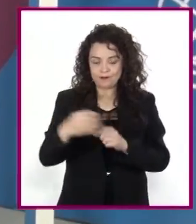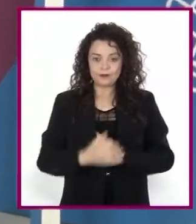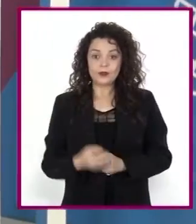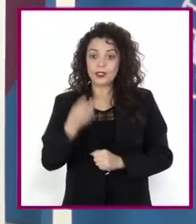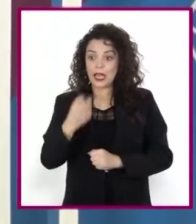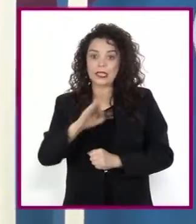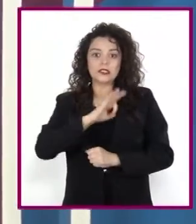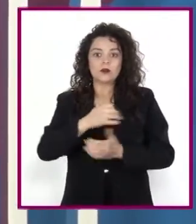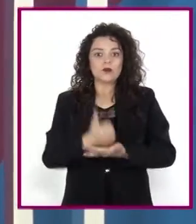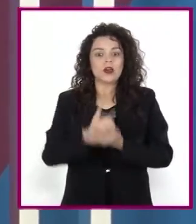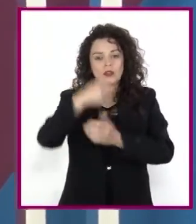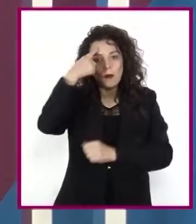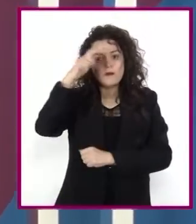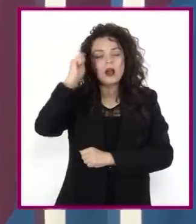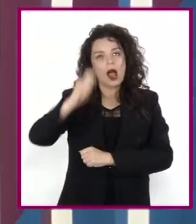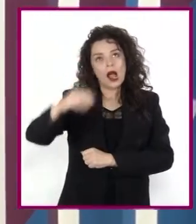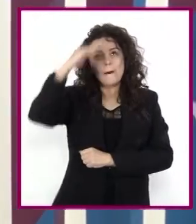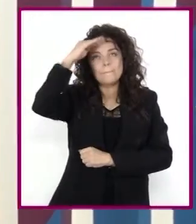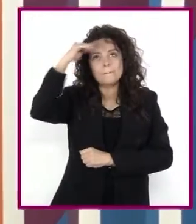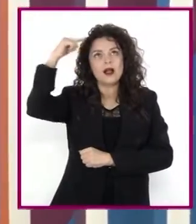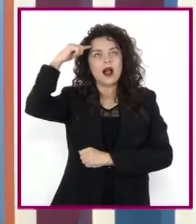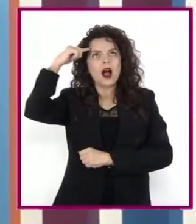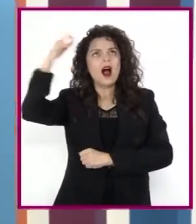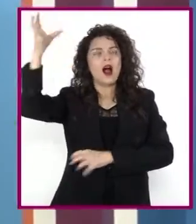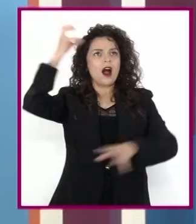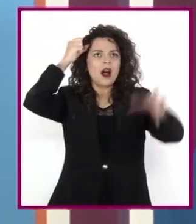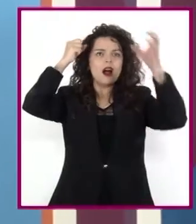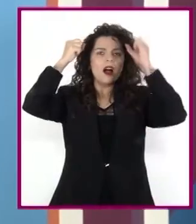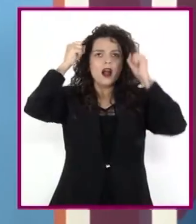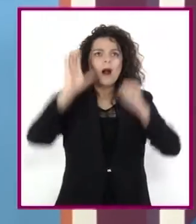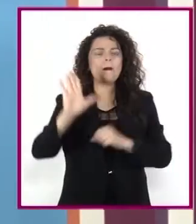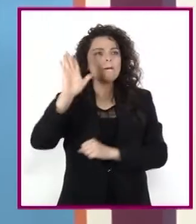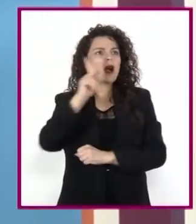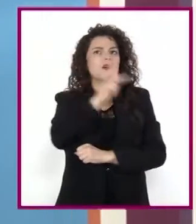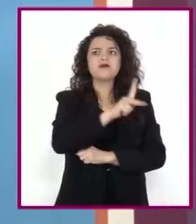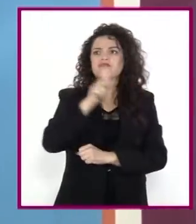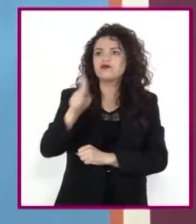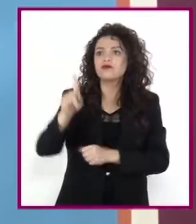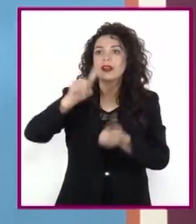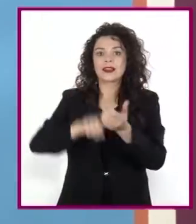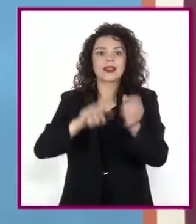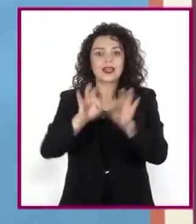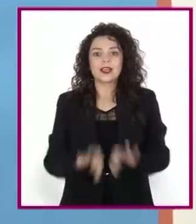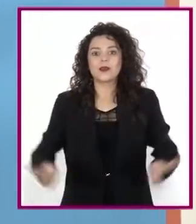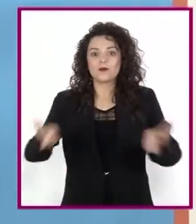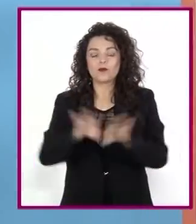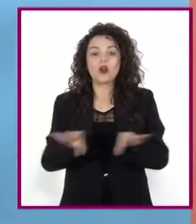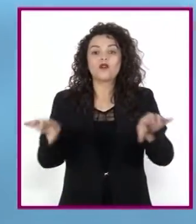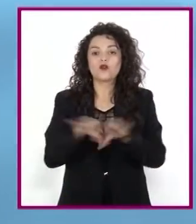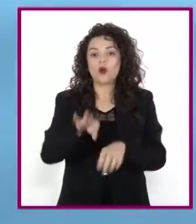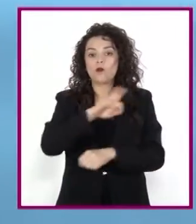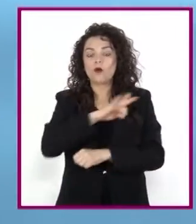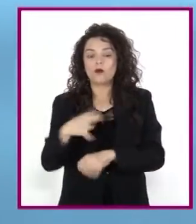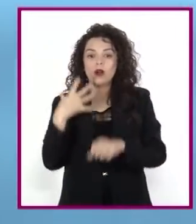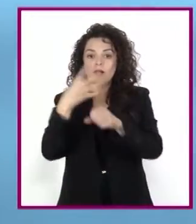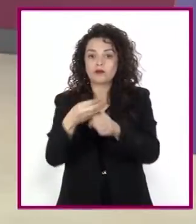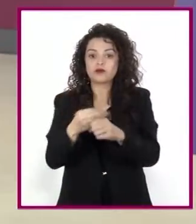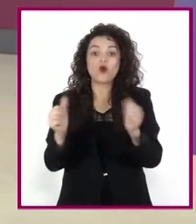permitirán reflexionar en situaciones similares y analizar la importancia de su resolución de manera justa.